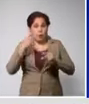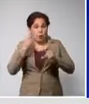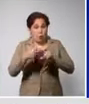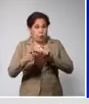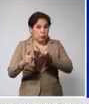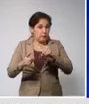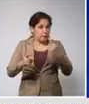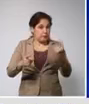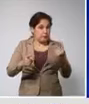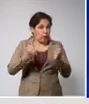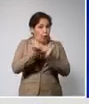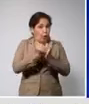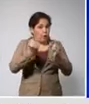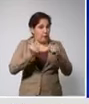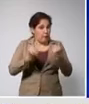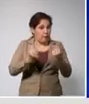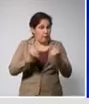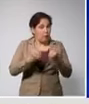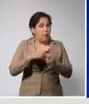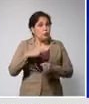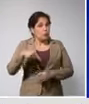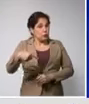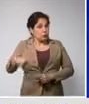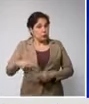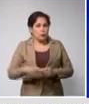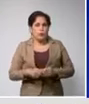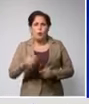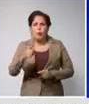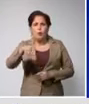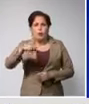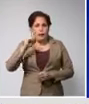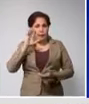casos confirmados diarios en Cuba. Ustedes ven,